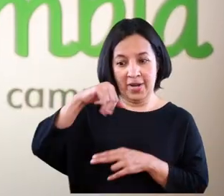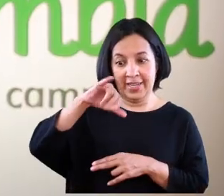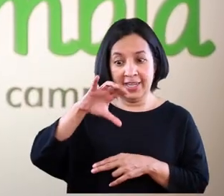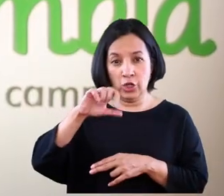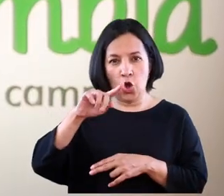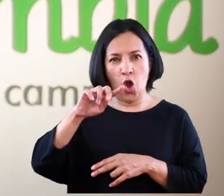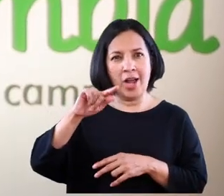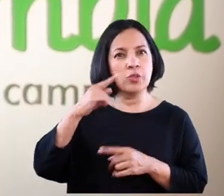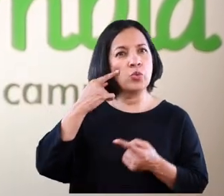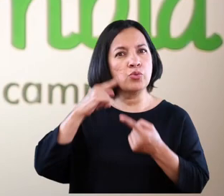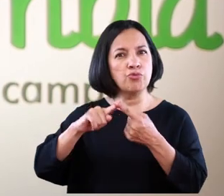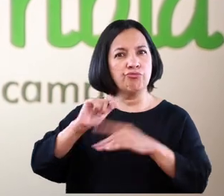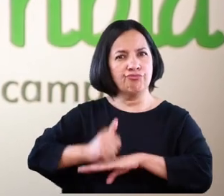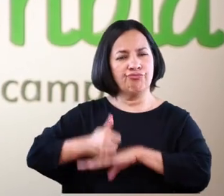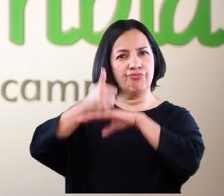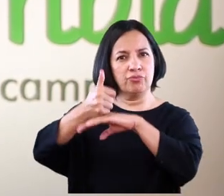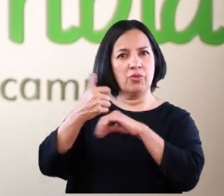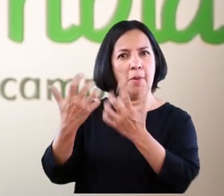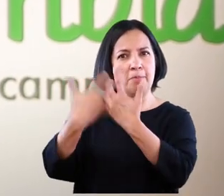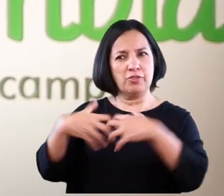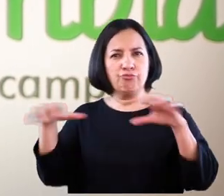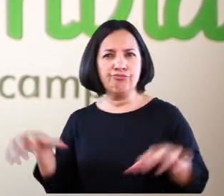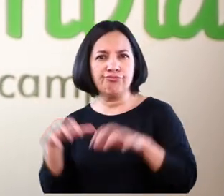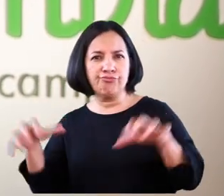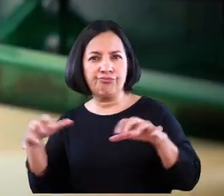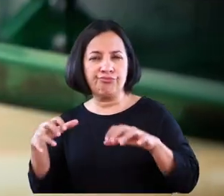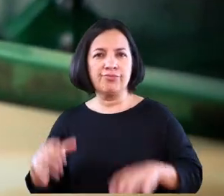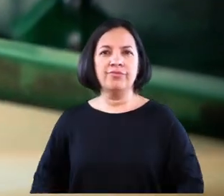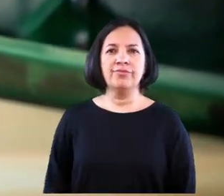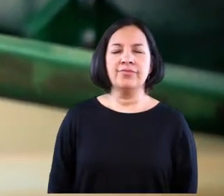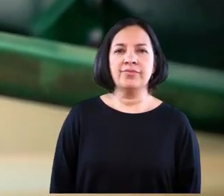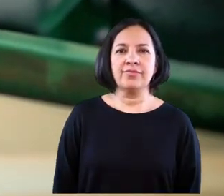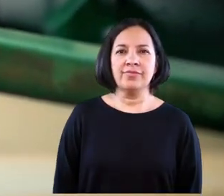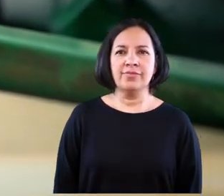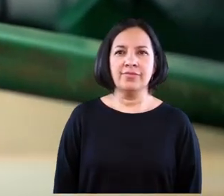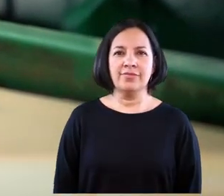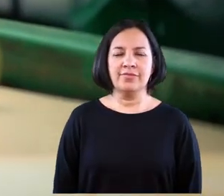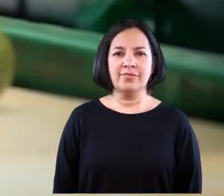Soy Nicolás Perdomo, gerente de operaciones de Fresh Colombia.